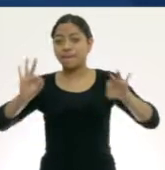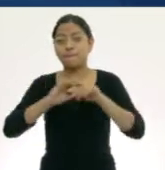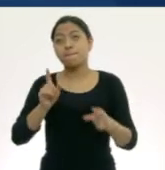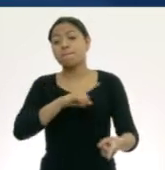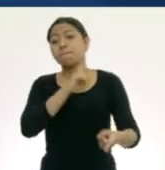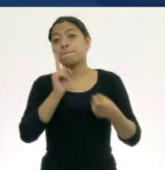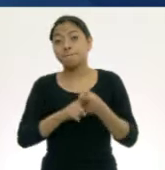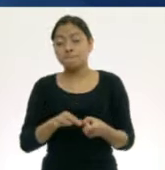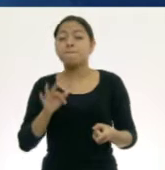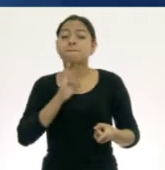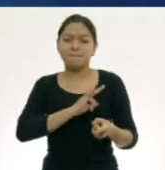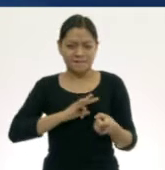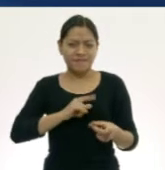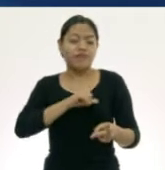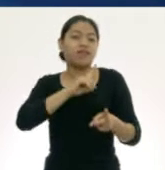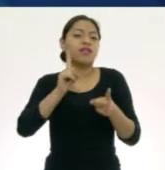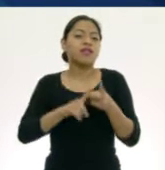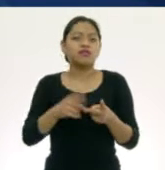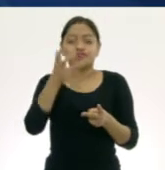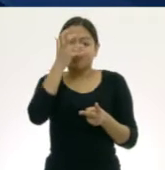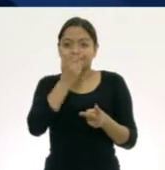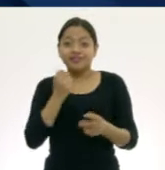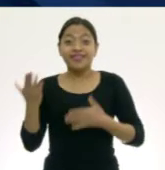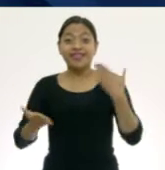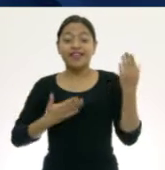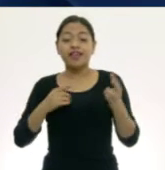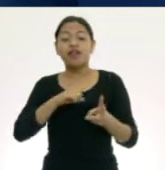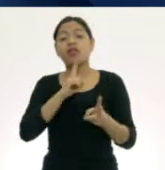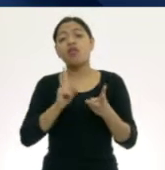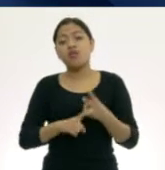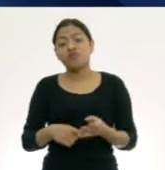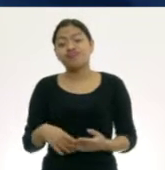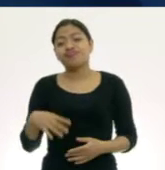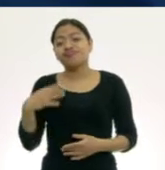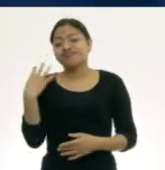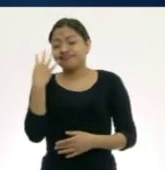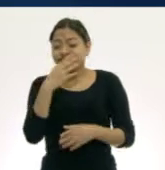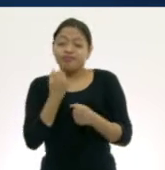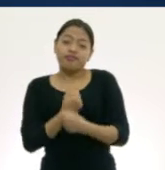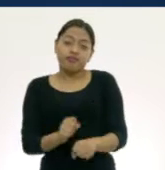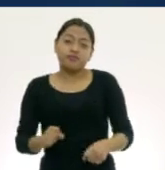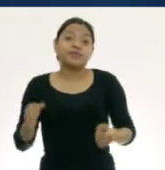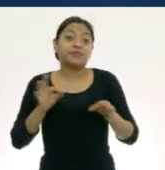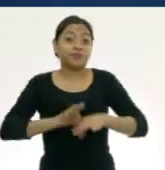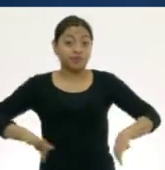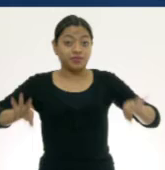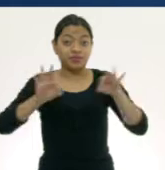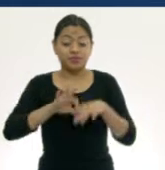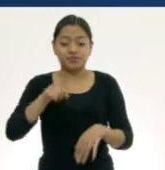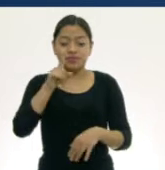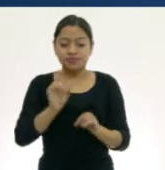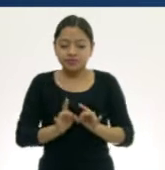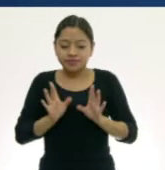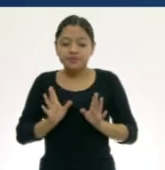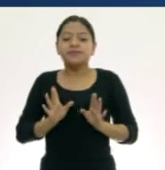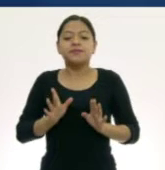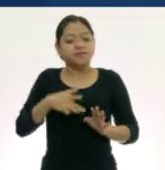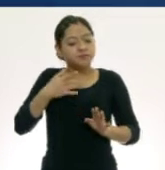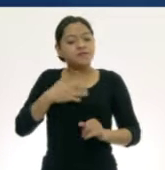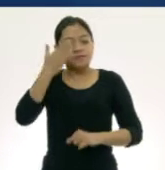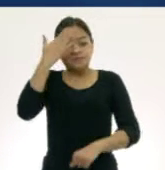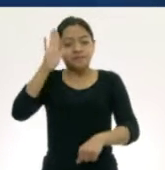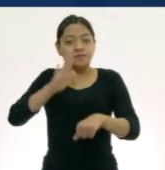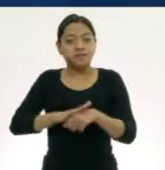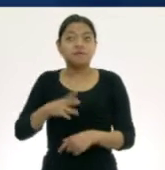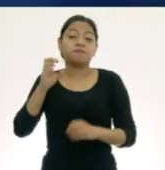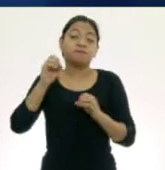ser felices o tristes, emocionantes o aburridos. Lo importante es que por alguna razón hayan quedado guardados en tu memoria o en